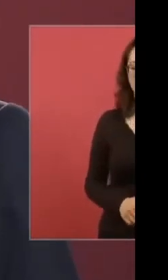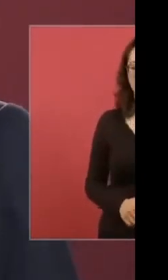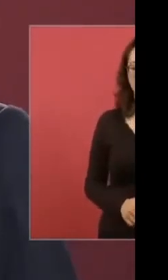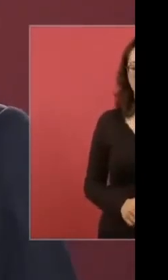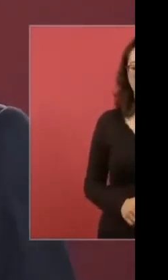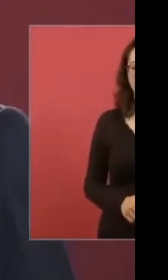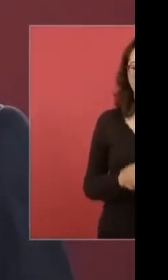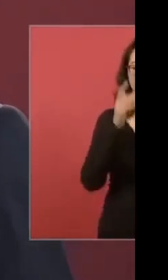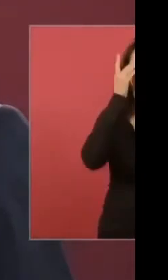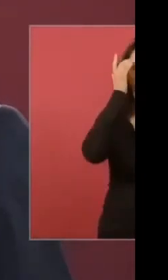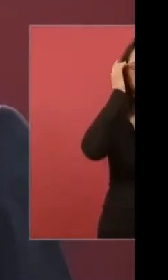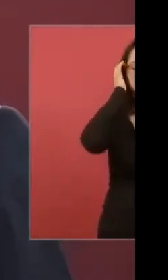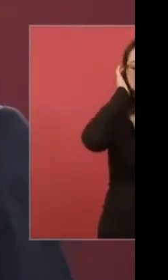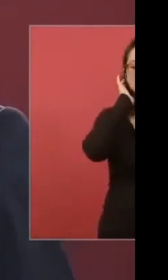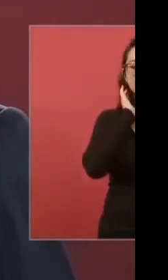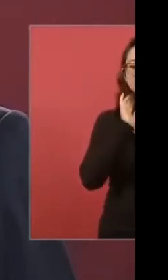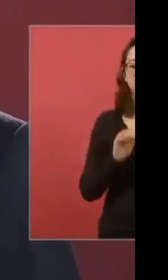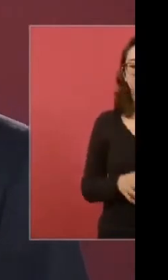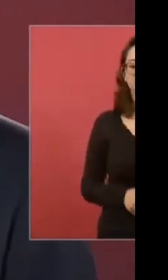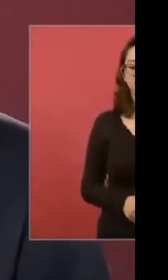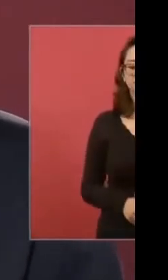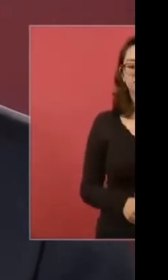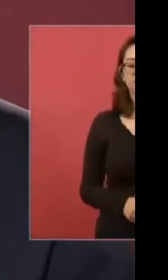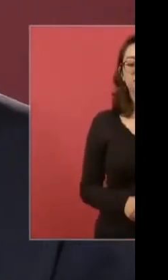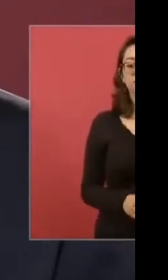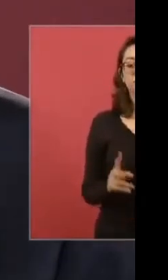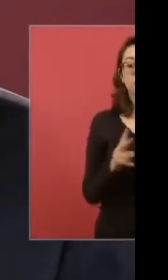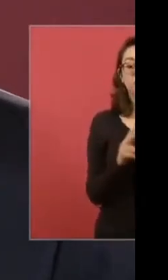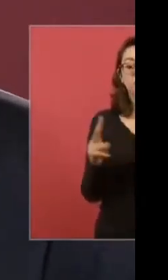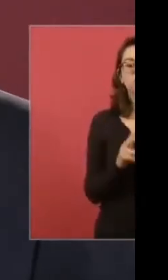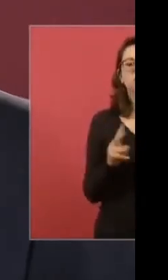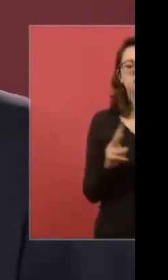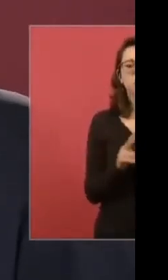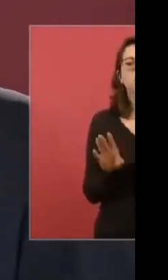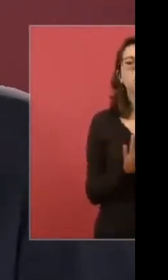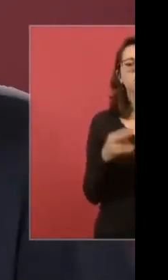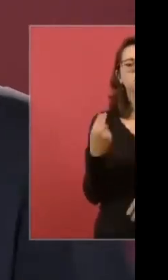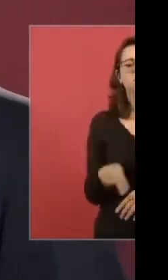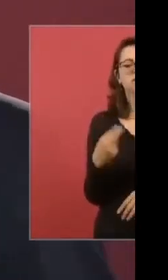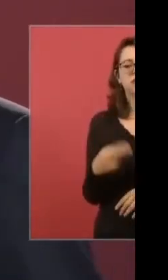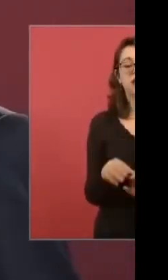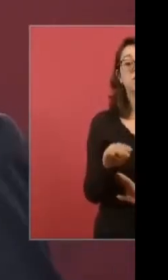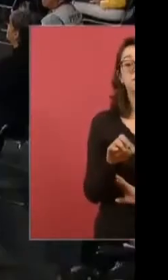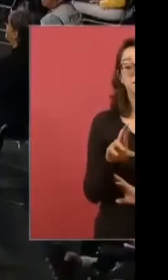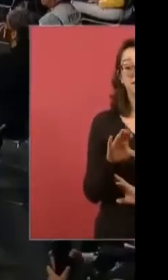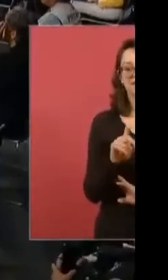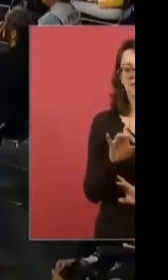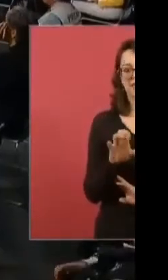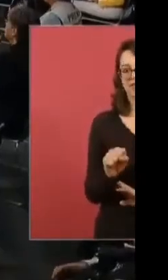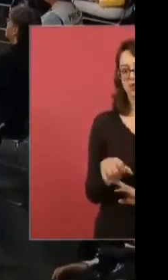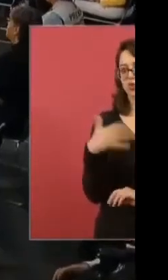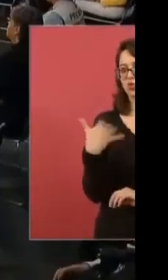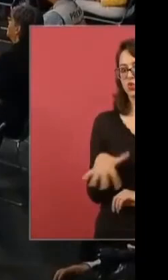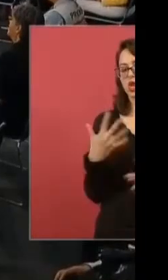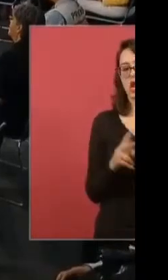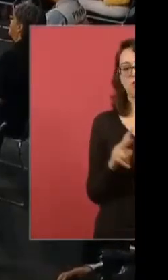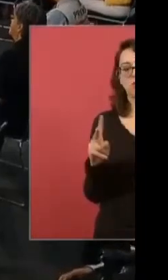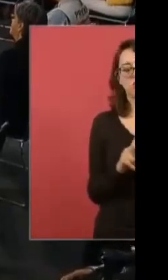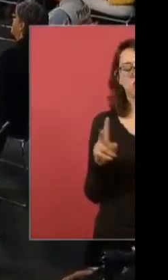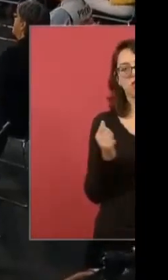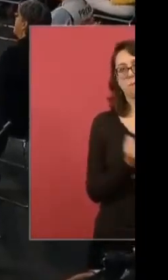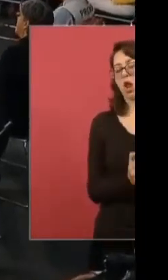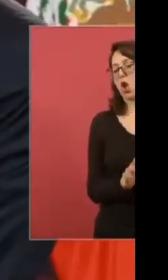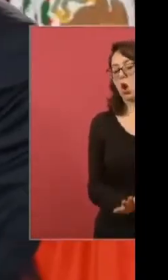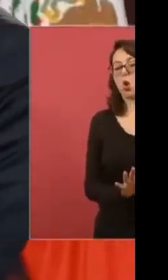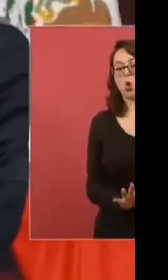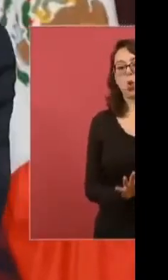después de estar dentro de de esos de esas actividades pero como él dijo